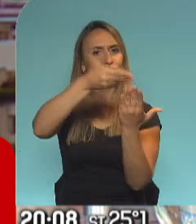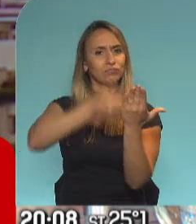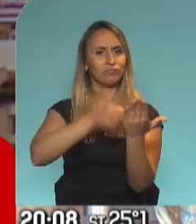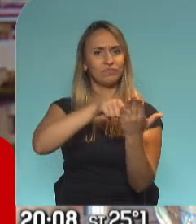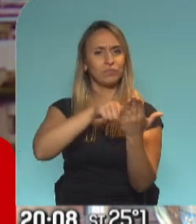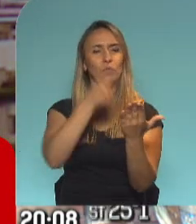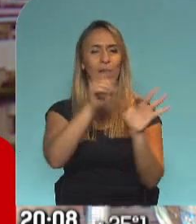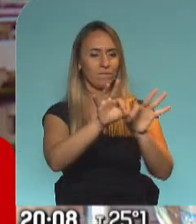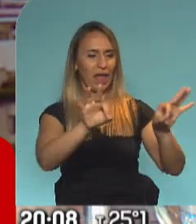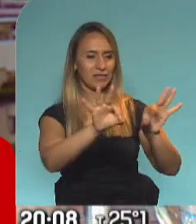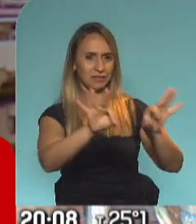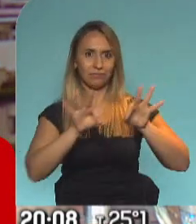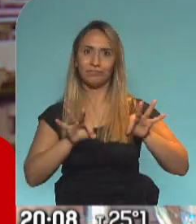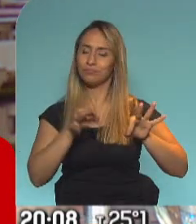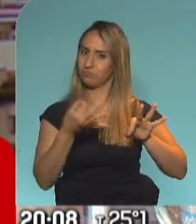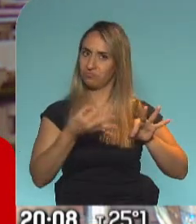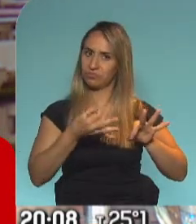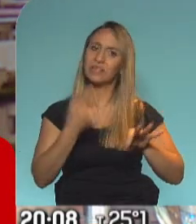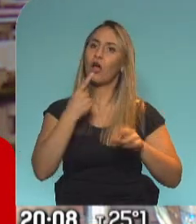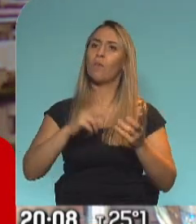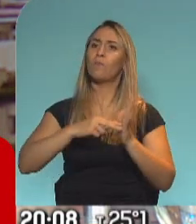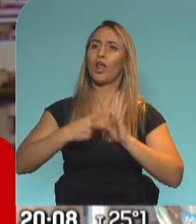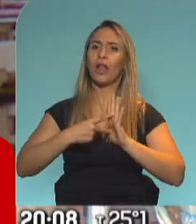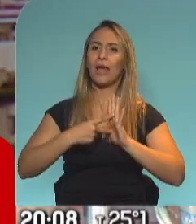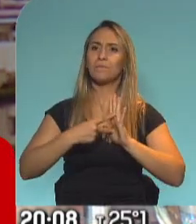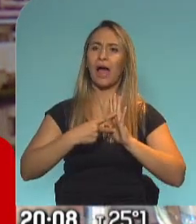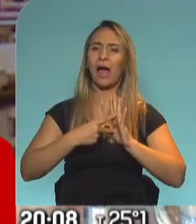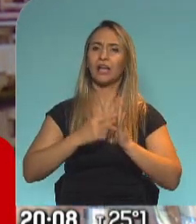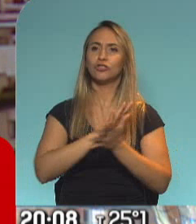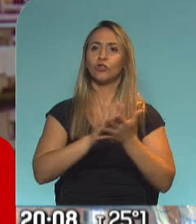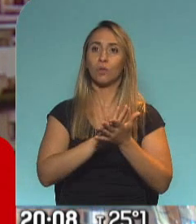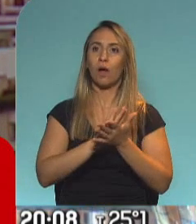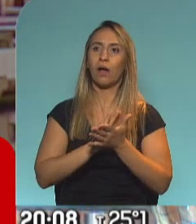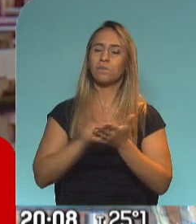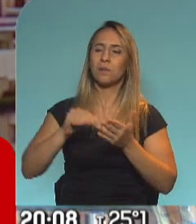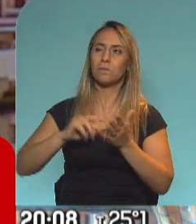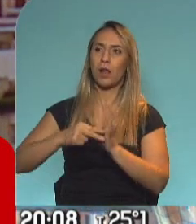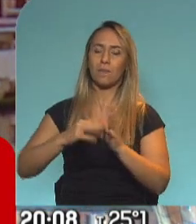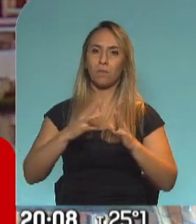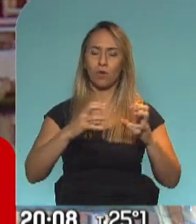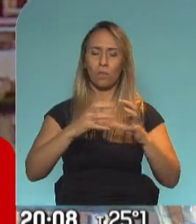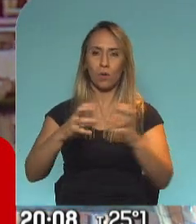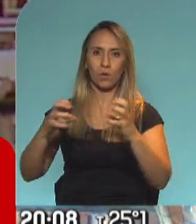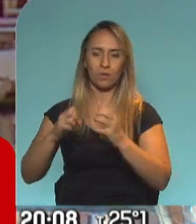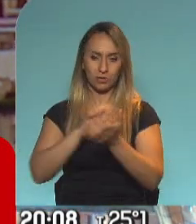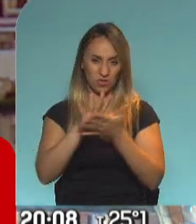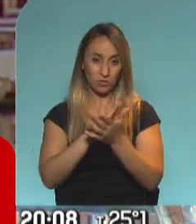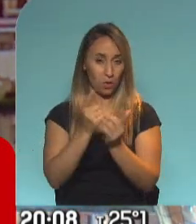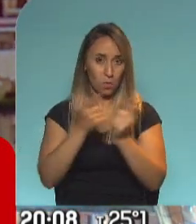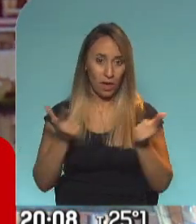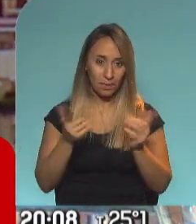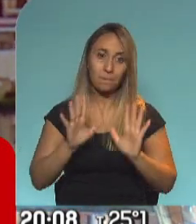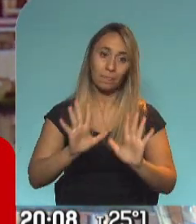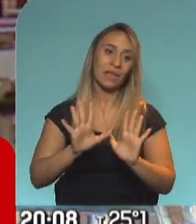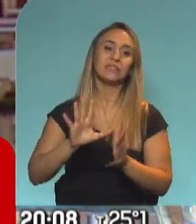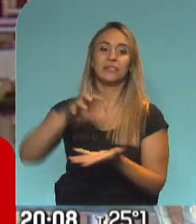rescato que es muy gráfica. Un conflicto no se soluciona con un conflicto. De esa manera, Coninagro, entiendo que lo que